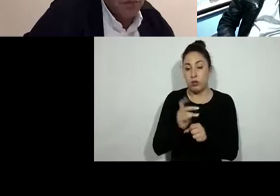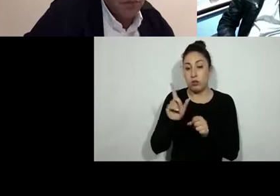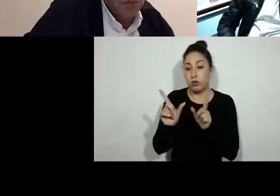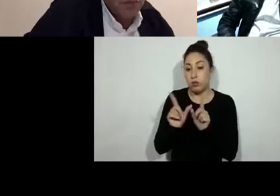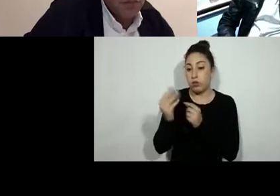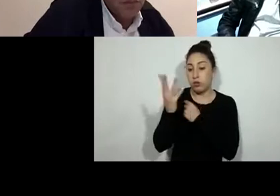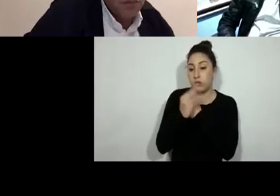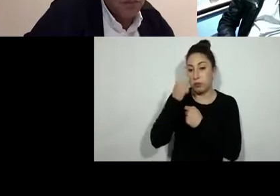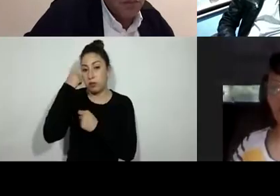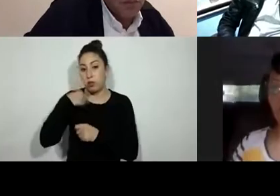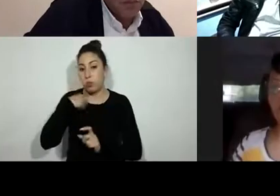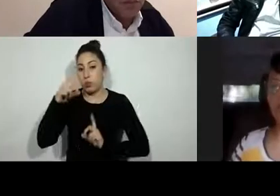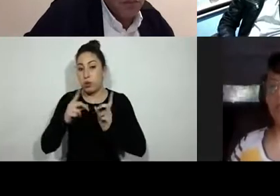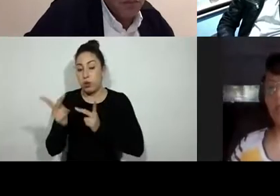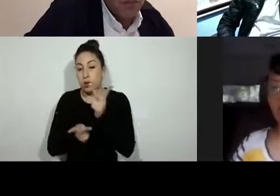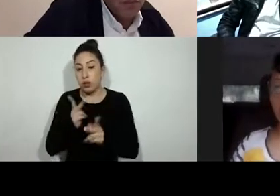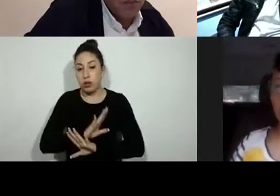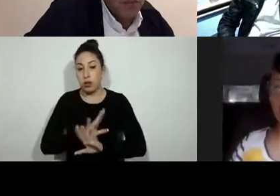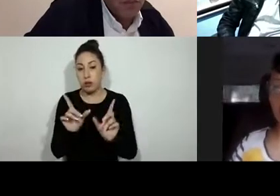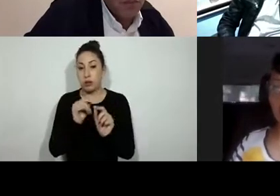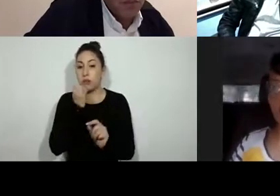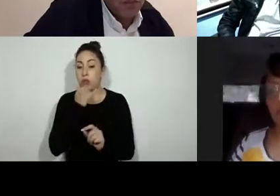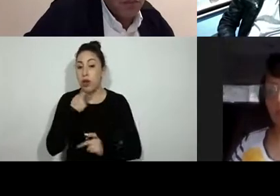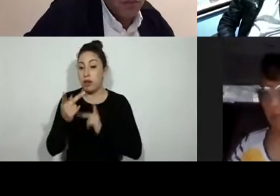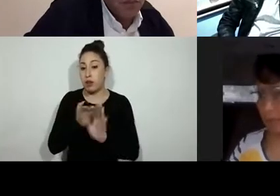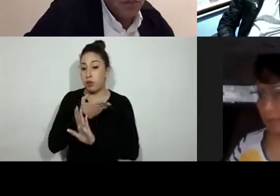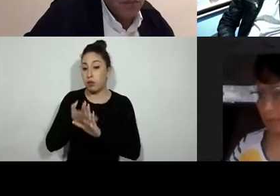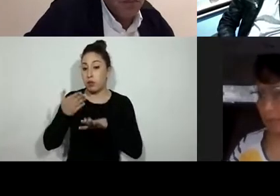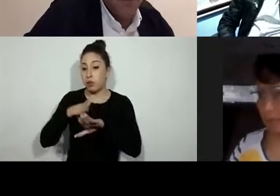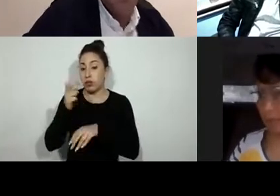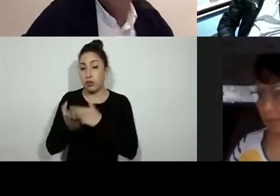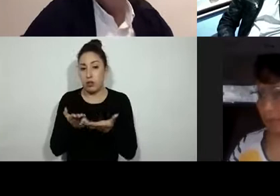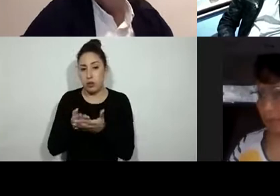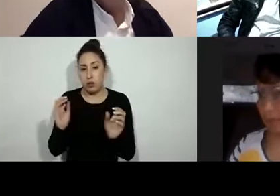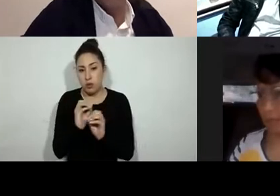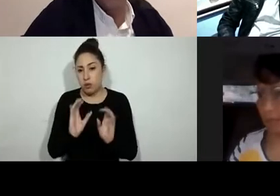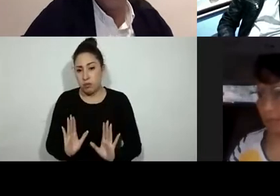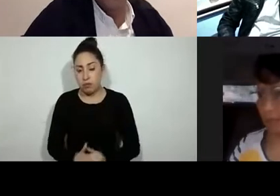aclarar dudas, presidenta. Yo no he hablado en contra del dictamen.